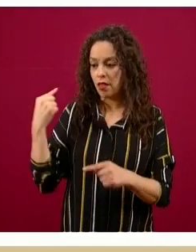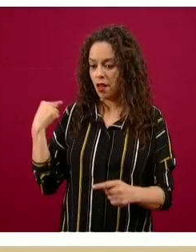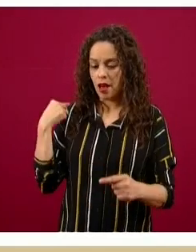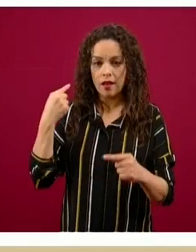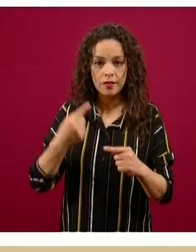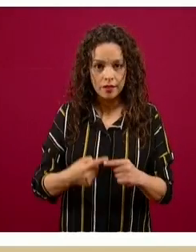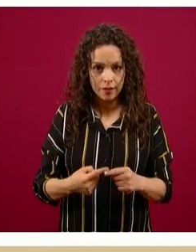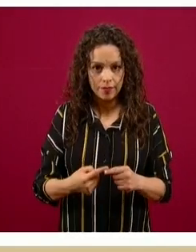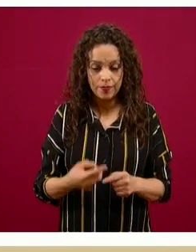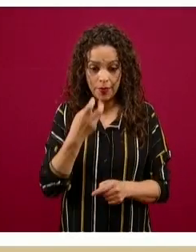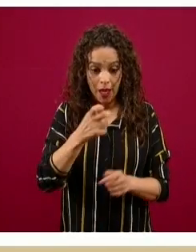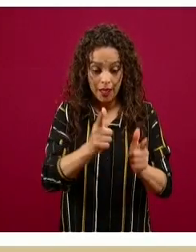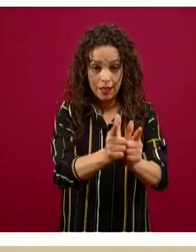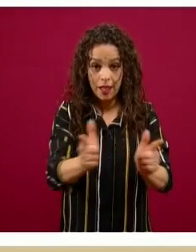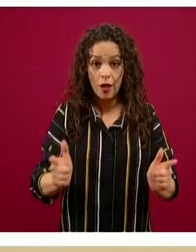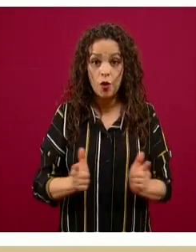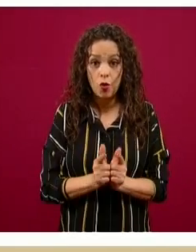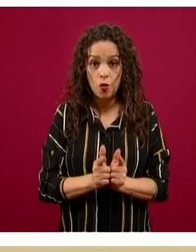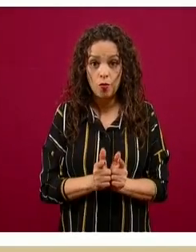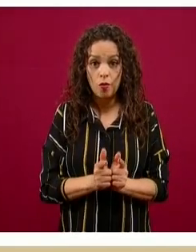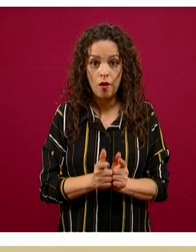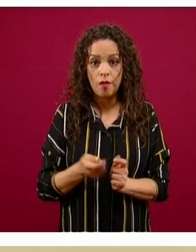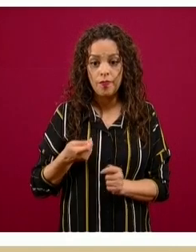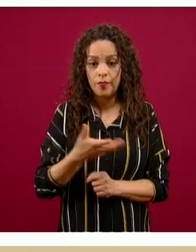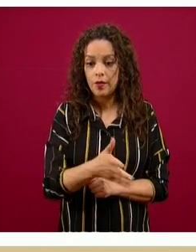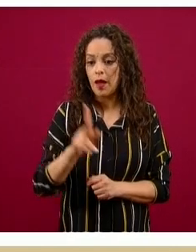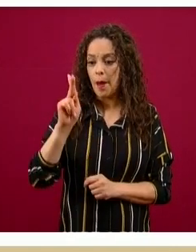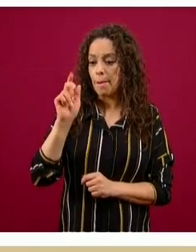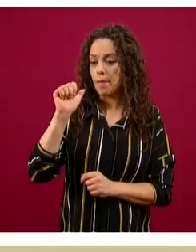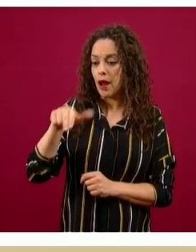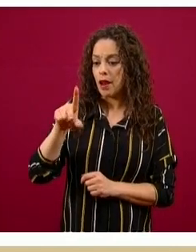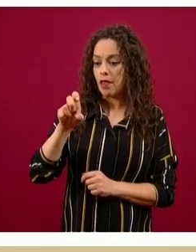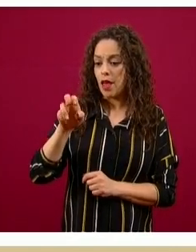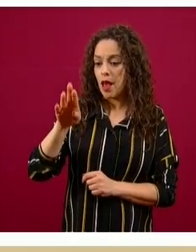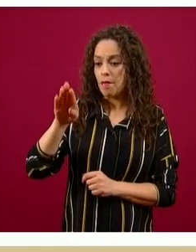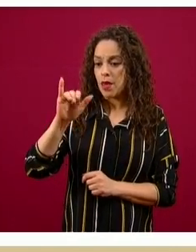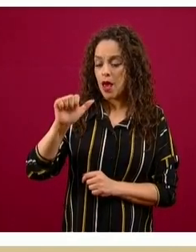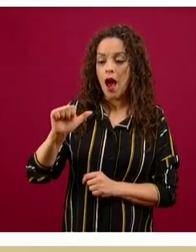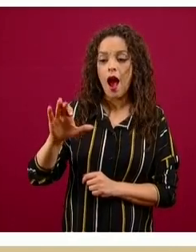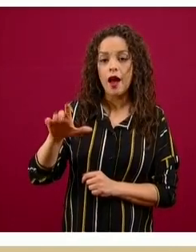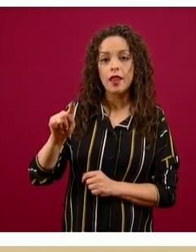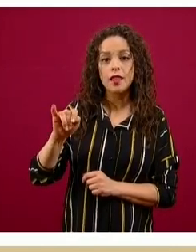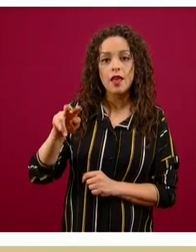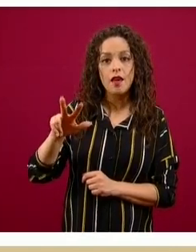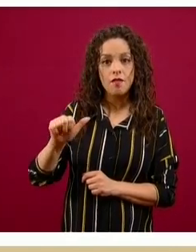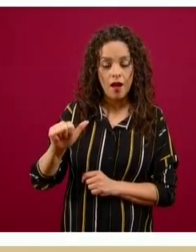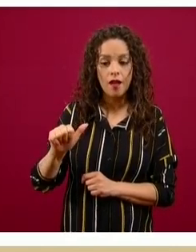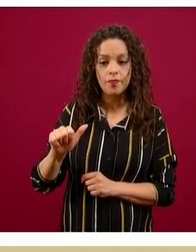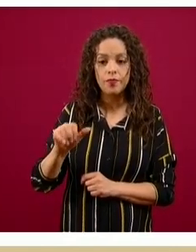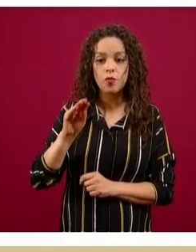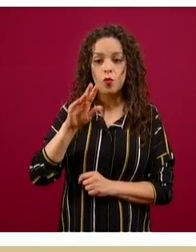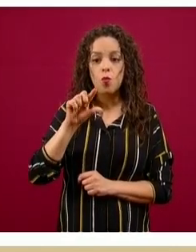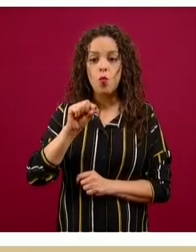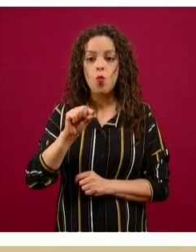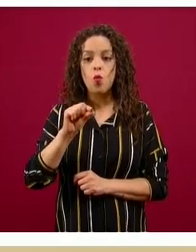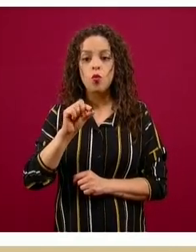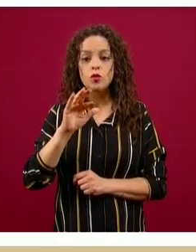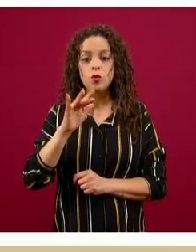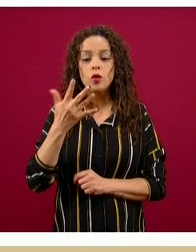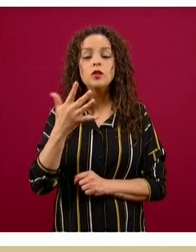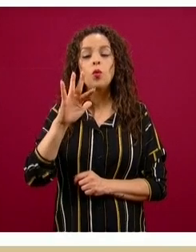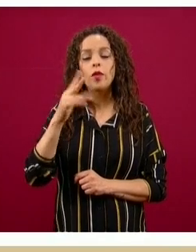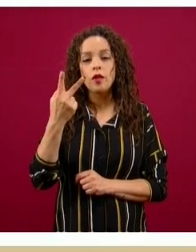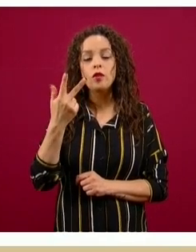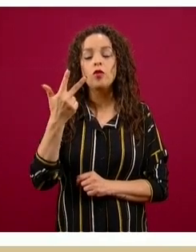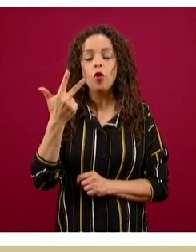este grupo, que es precisamente la pandemia activa a nivel mundial, pues bueno, ahora el 58.4% se concentra en la